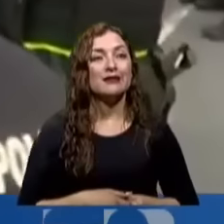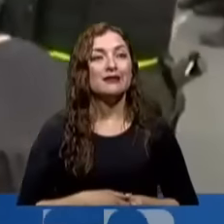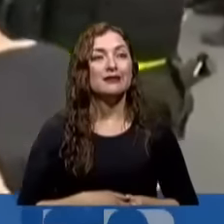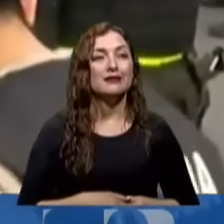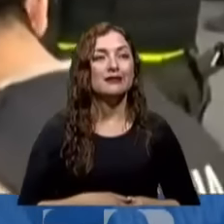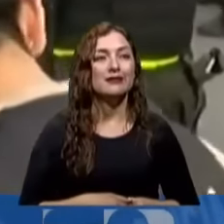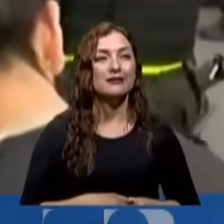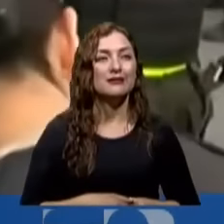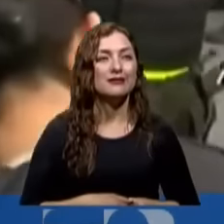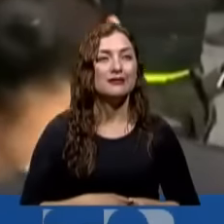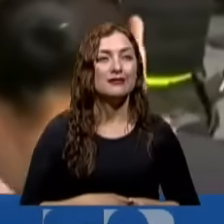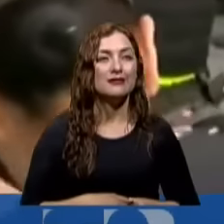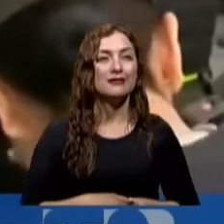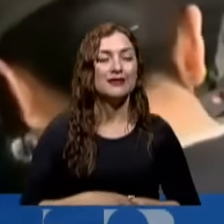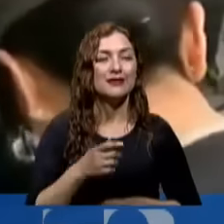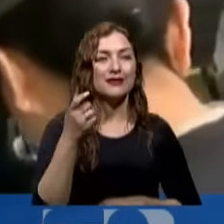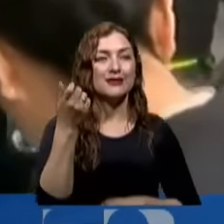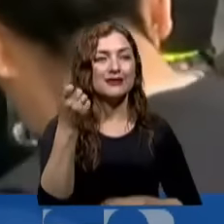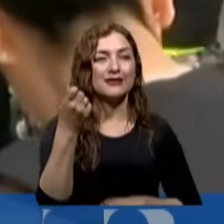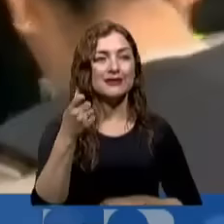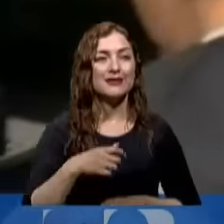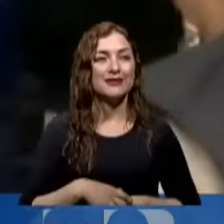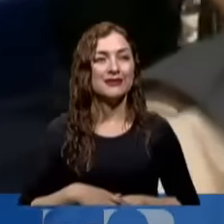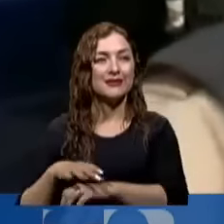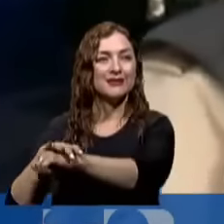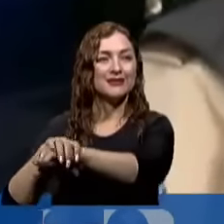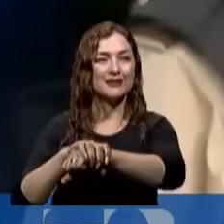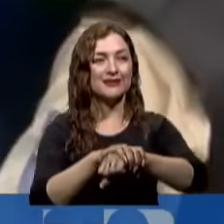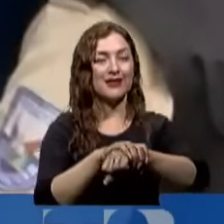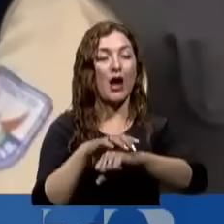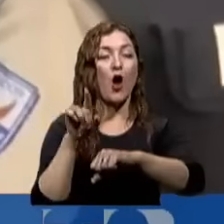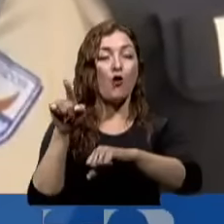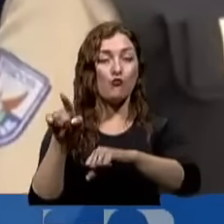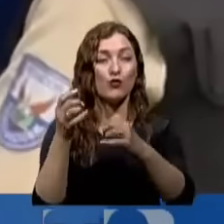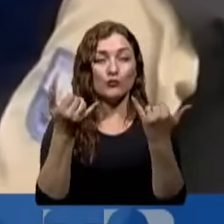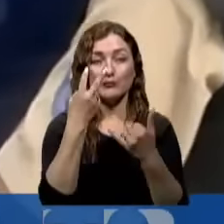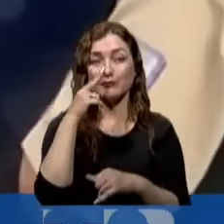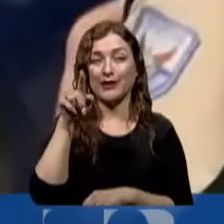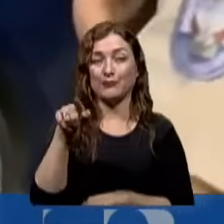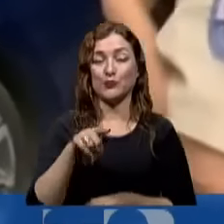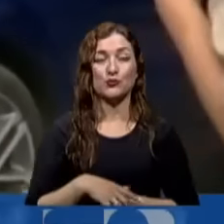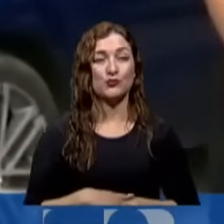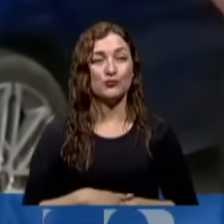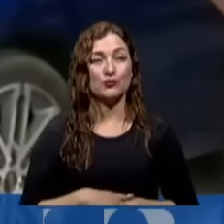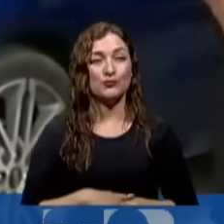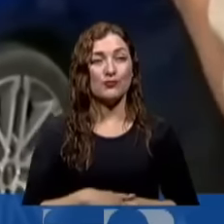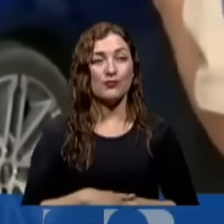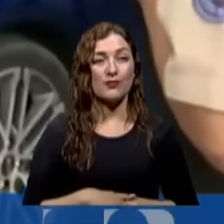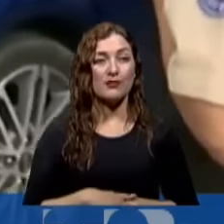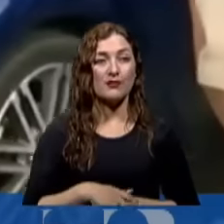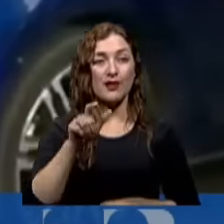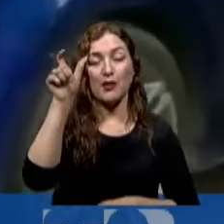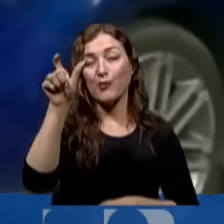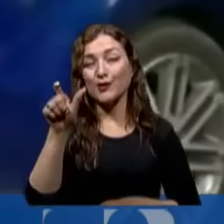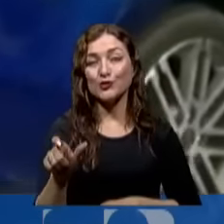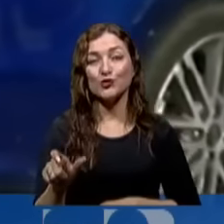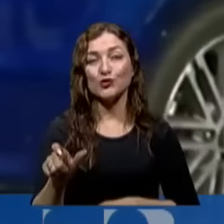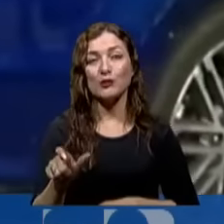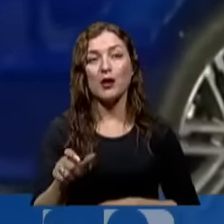cantidad de dinero en efectivo. Esta detención se está realizando en estos momentos. Ahí podemos observar en imágenes del ciudadano,